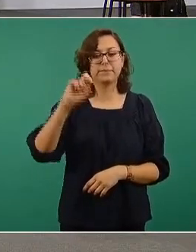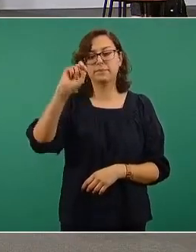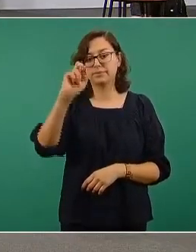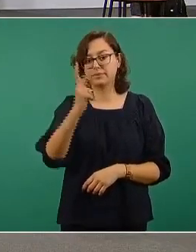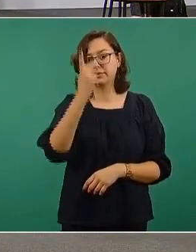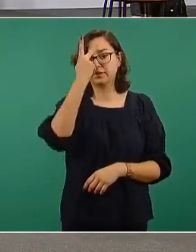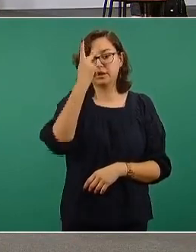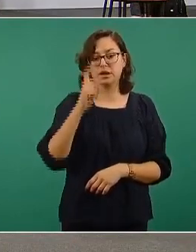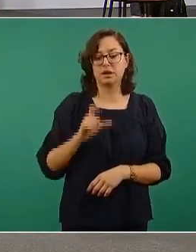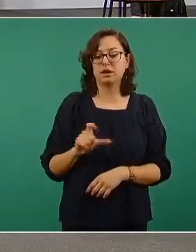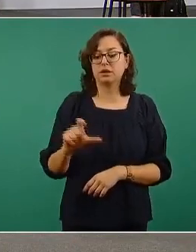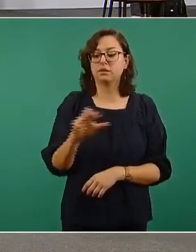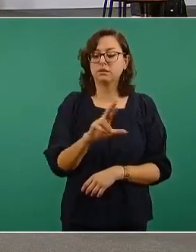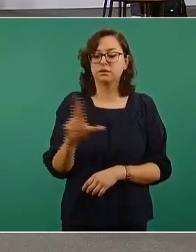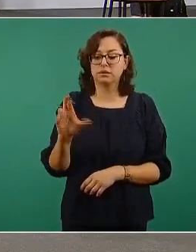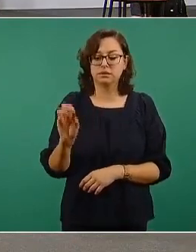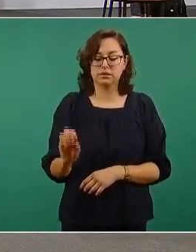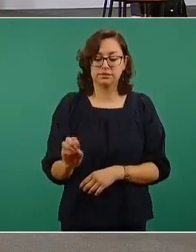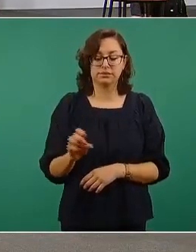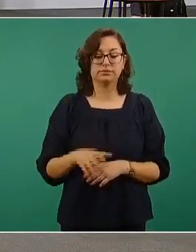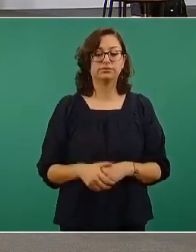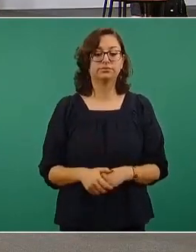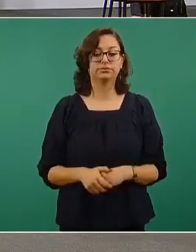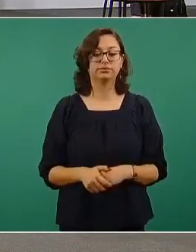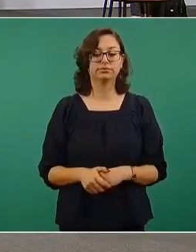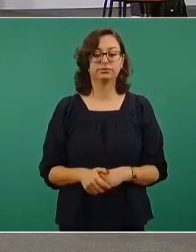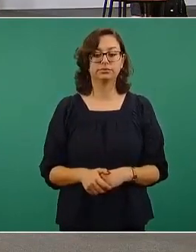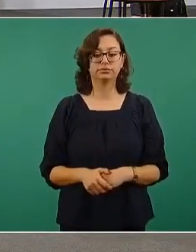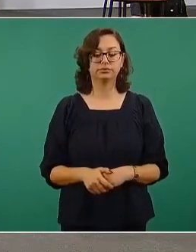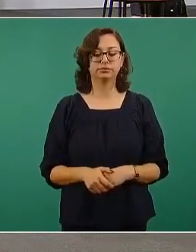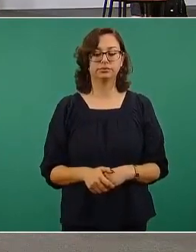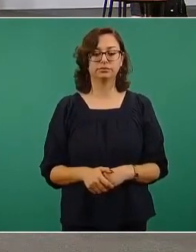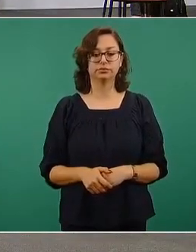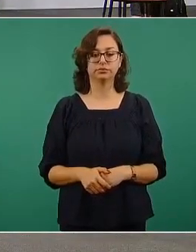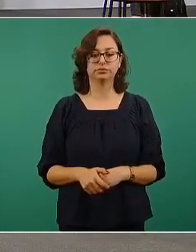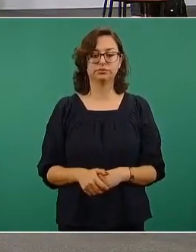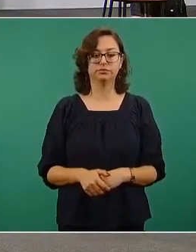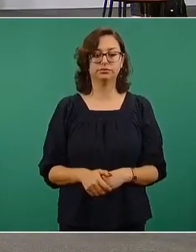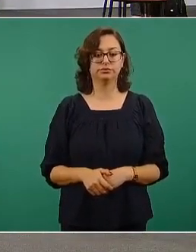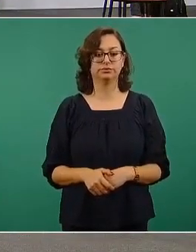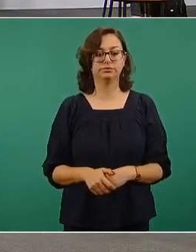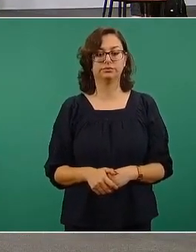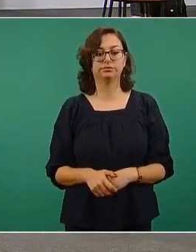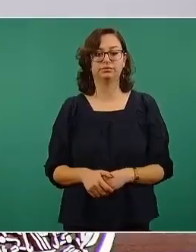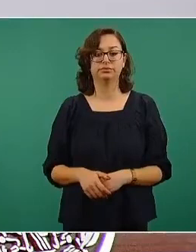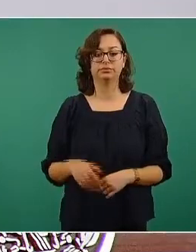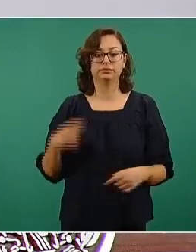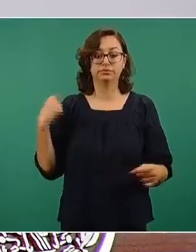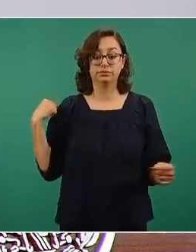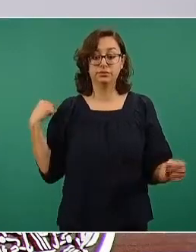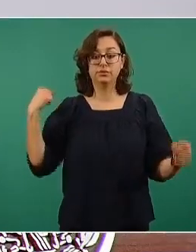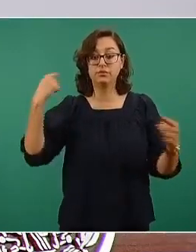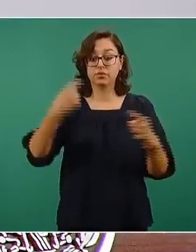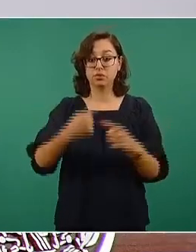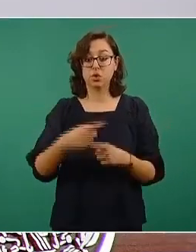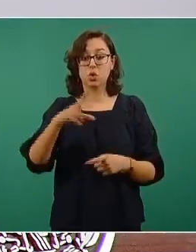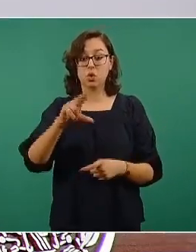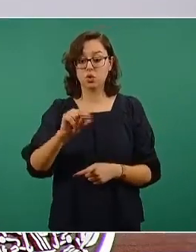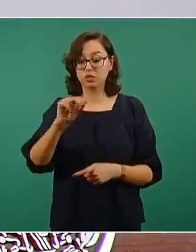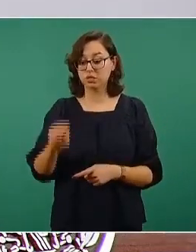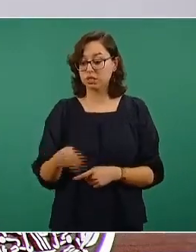Quintana Roo. De los candidatos y candidatas atendidas al momento, 82%